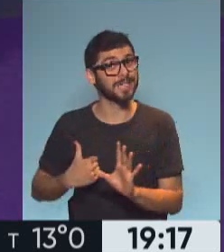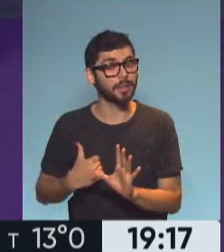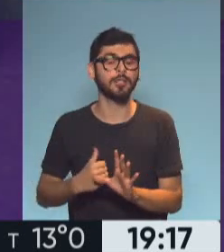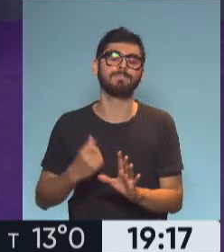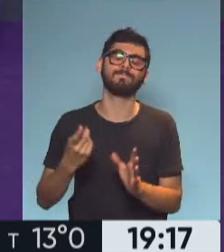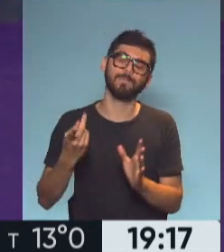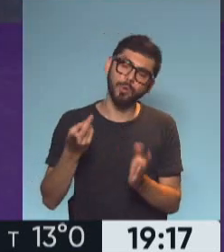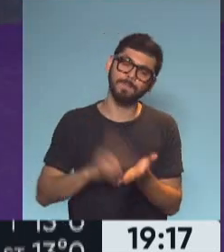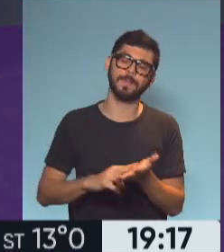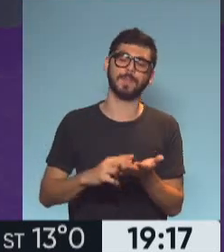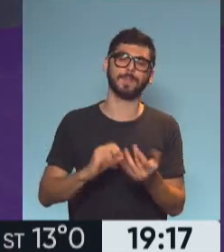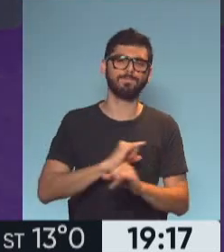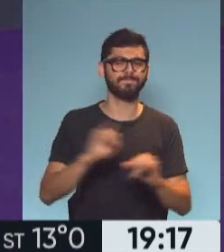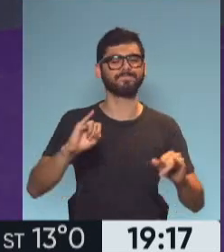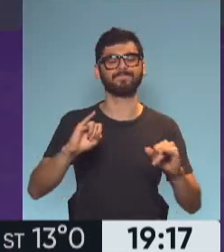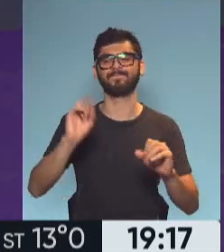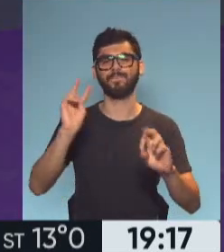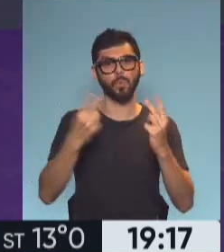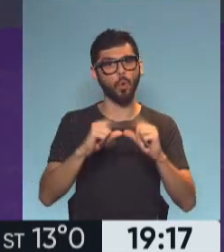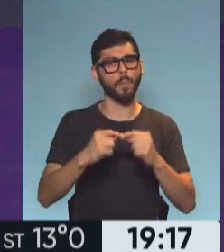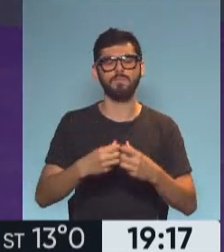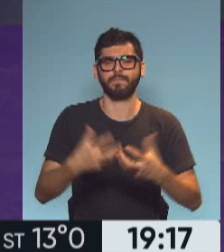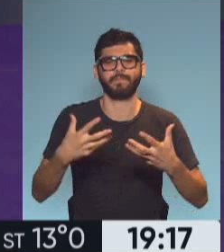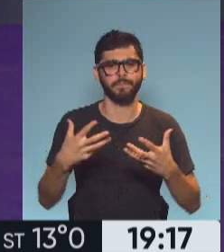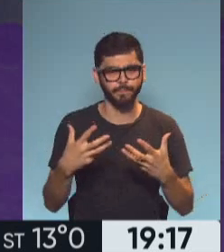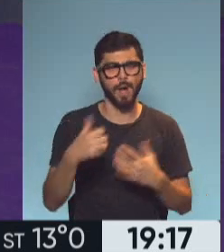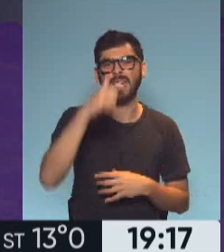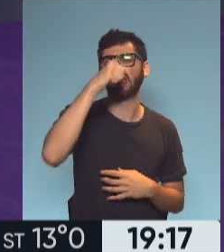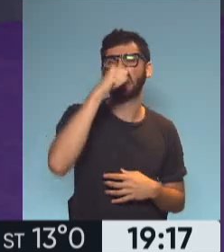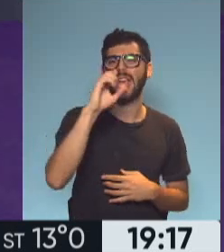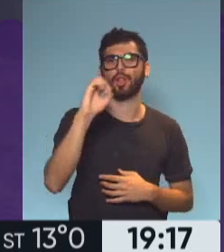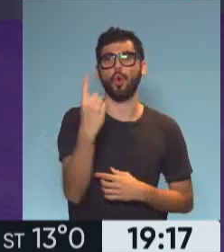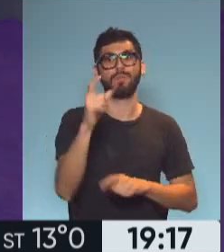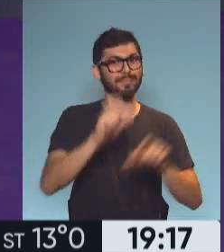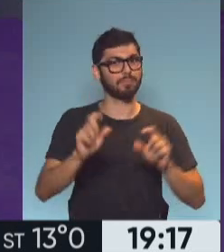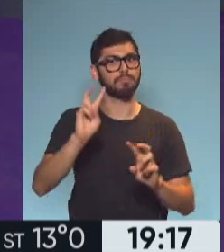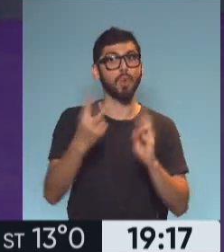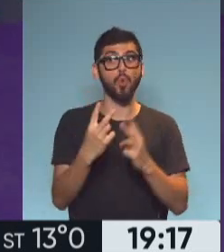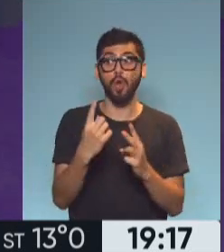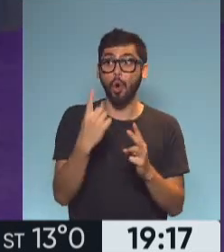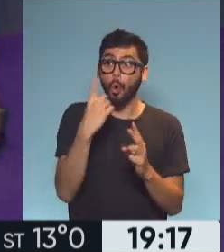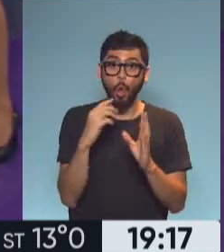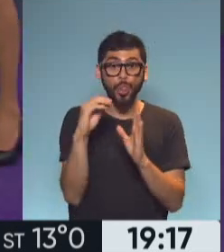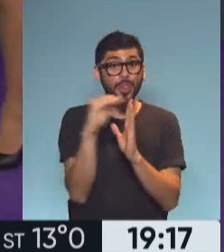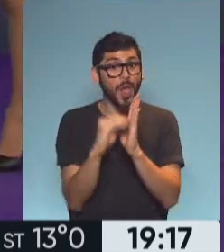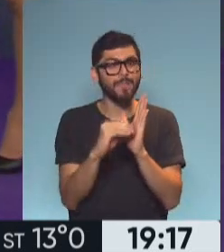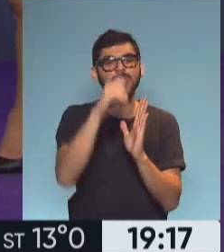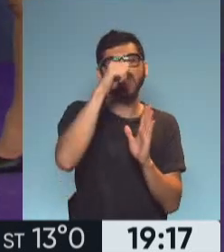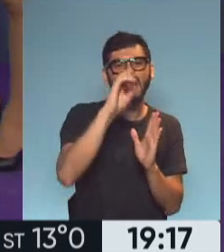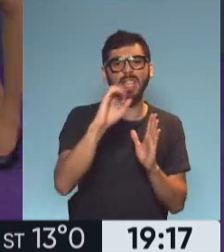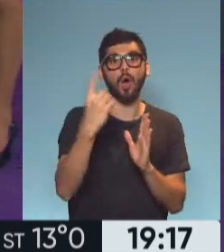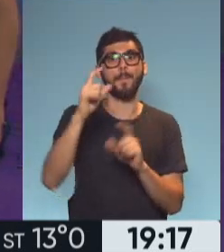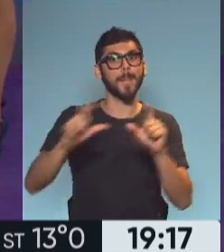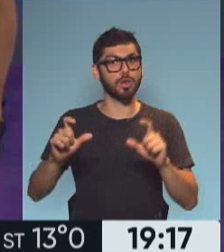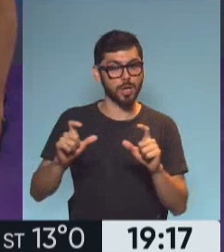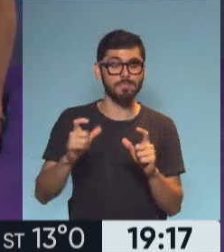un elevado número de fallecidos 601 en estas 24 horas en la argentina